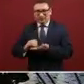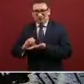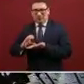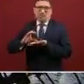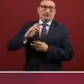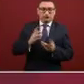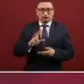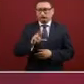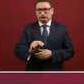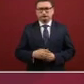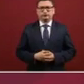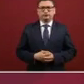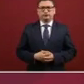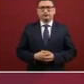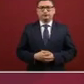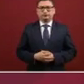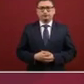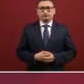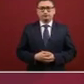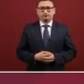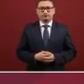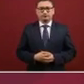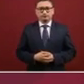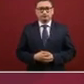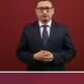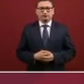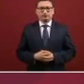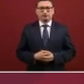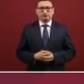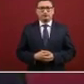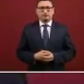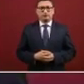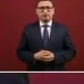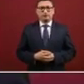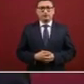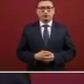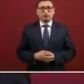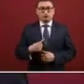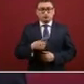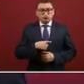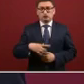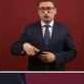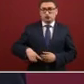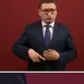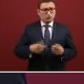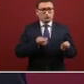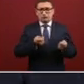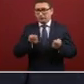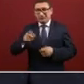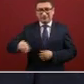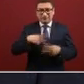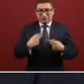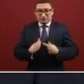el qué podamos afectar o seguir perjudicando a los ciudadanos